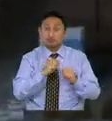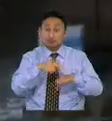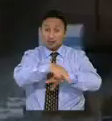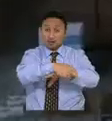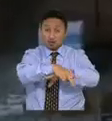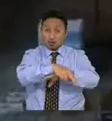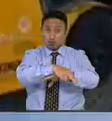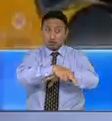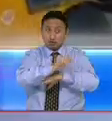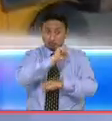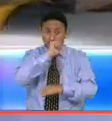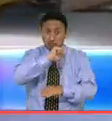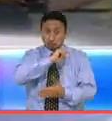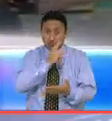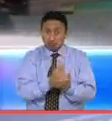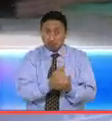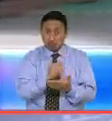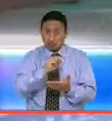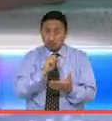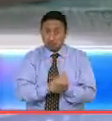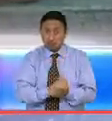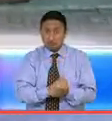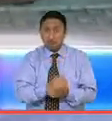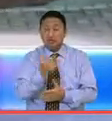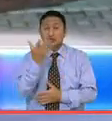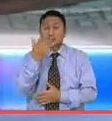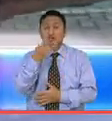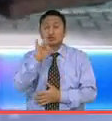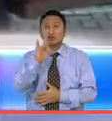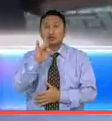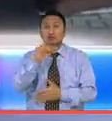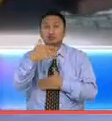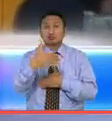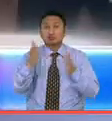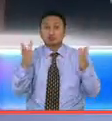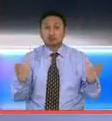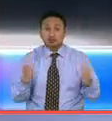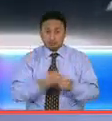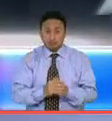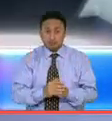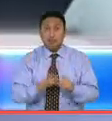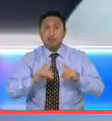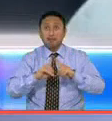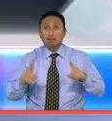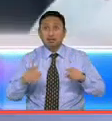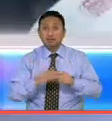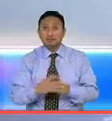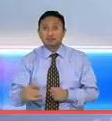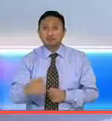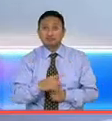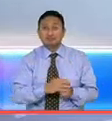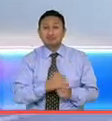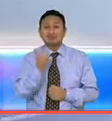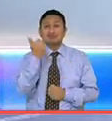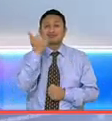para vehículos que fueron declarados, eran 18 cajas en total, pero también aparecieron